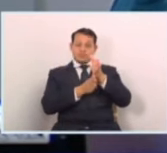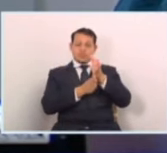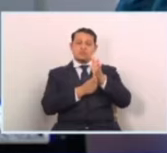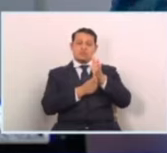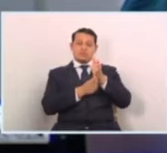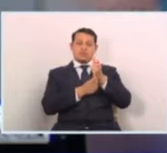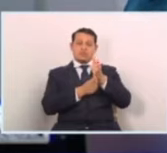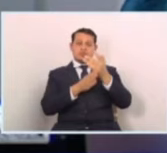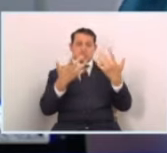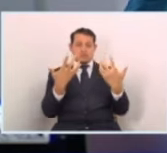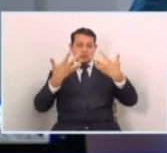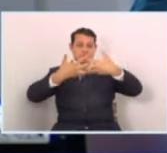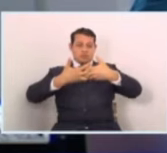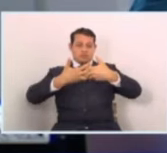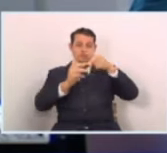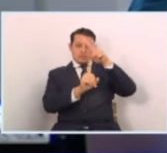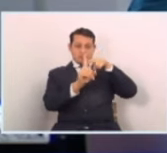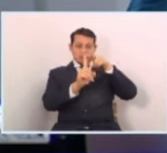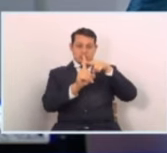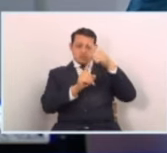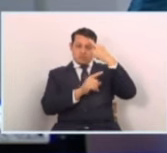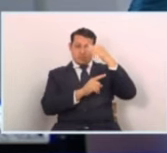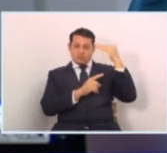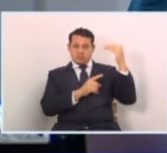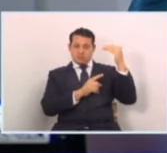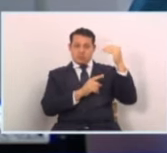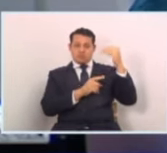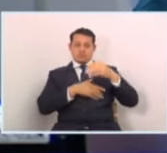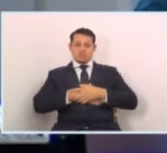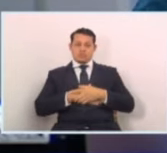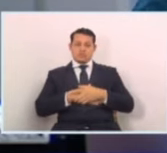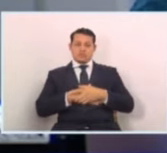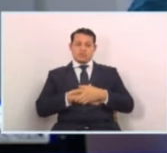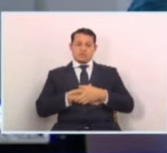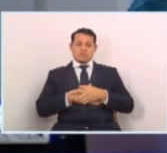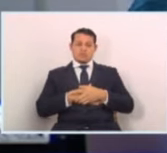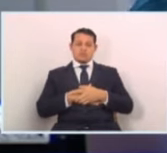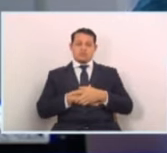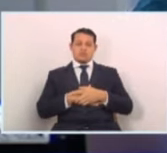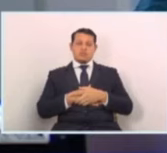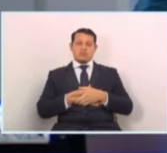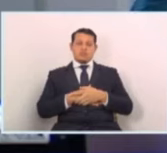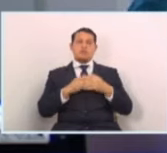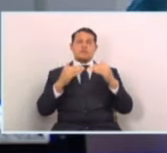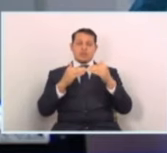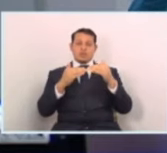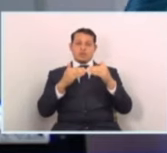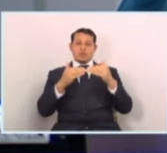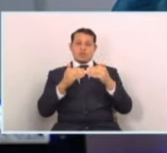profesional, sea fusionada con una figura de carácter meramente político.